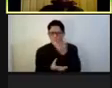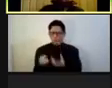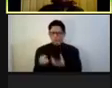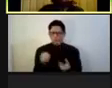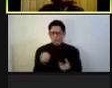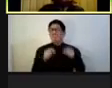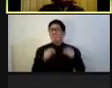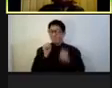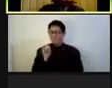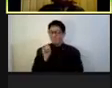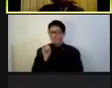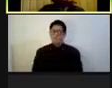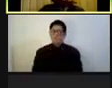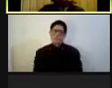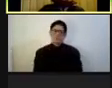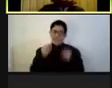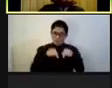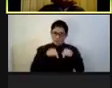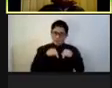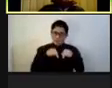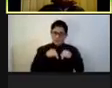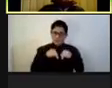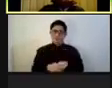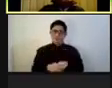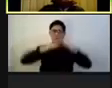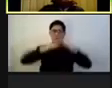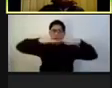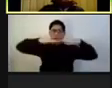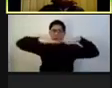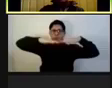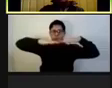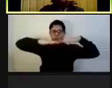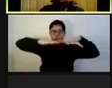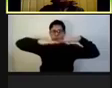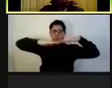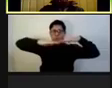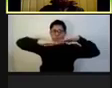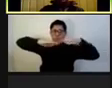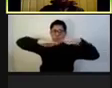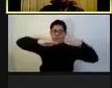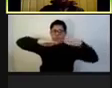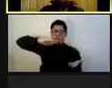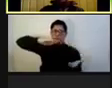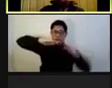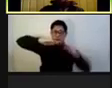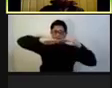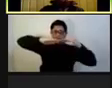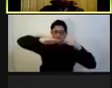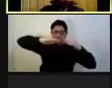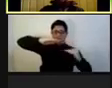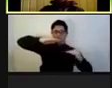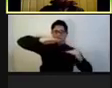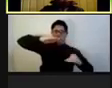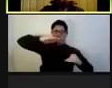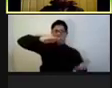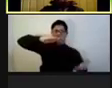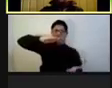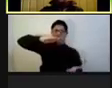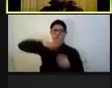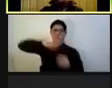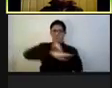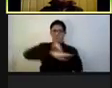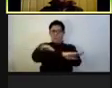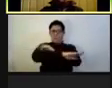Por debajo de esto están las cámaras magmáticas que producen este volcanismo y crean las placas, ¿no es cierto?,